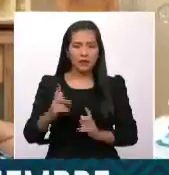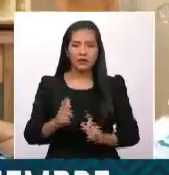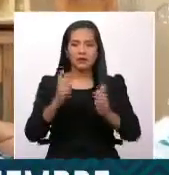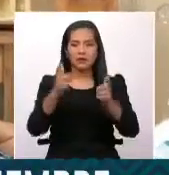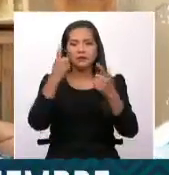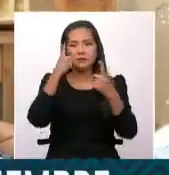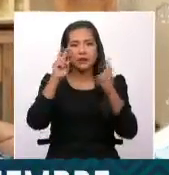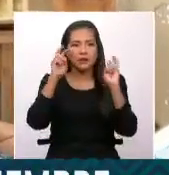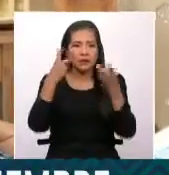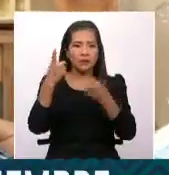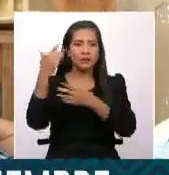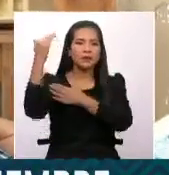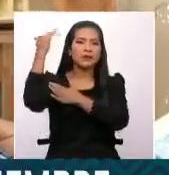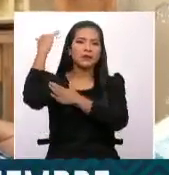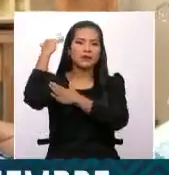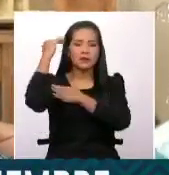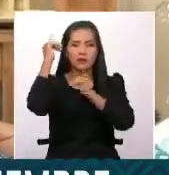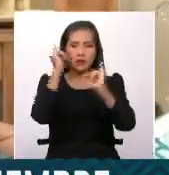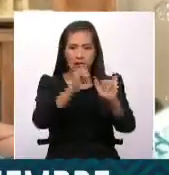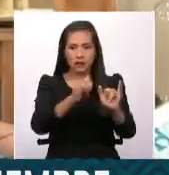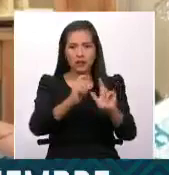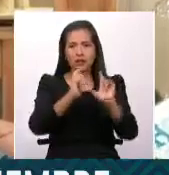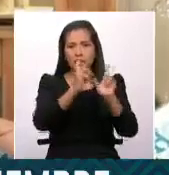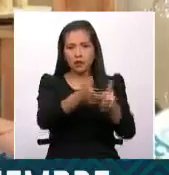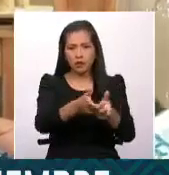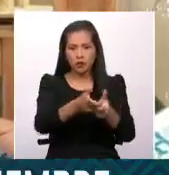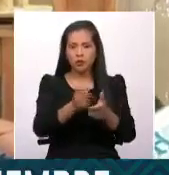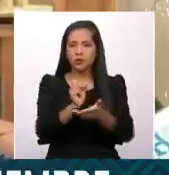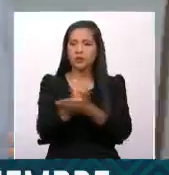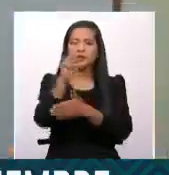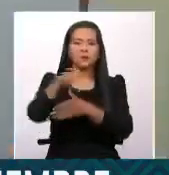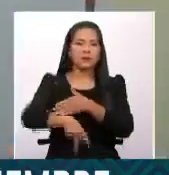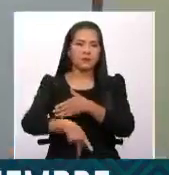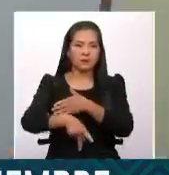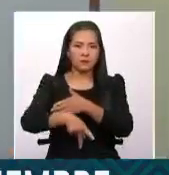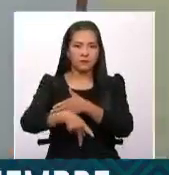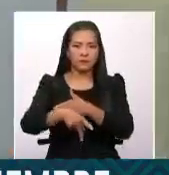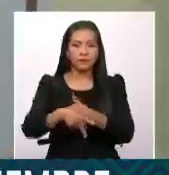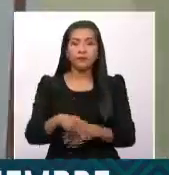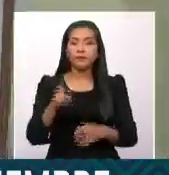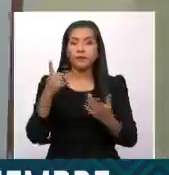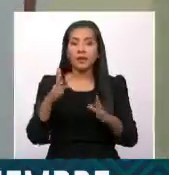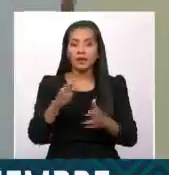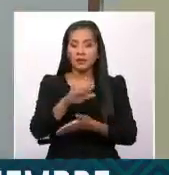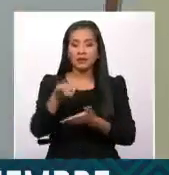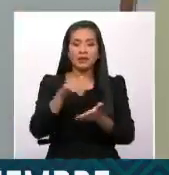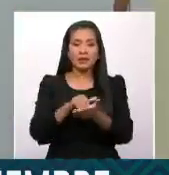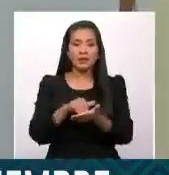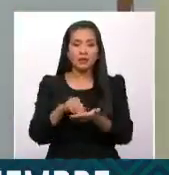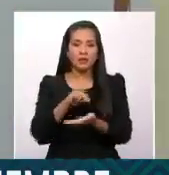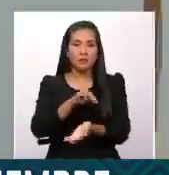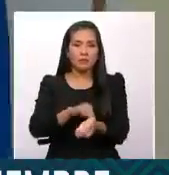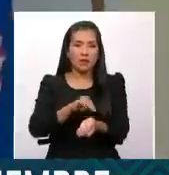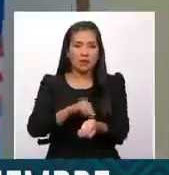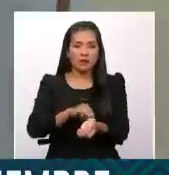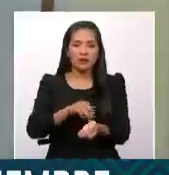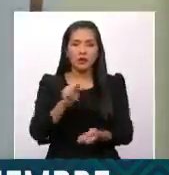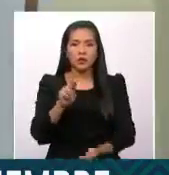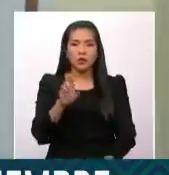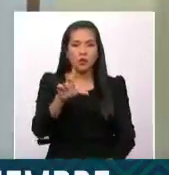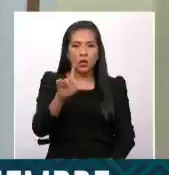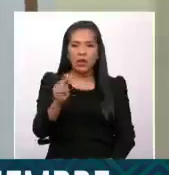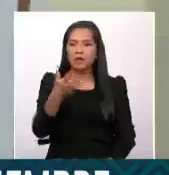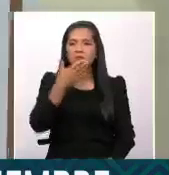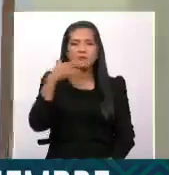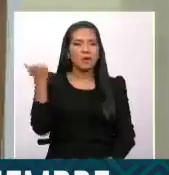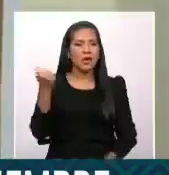Nuclear y Radioterapia en Santa Cruz de la Sierra en septiembre de este año. Este Centro de Medicina Nuclear contará con la mejor infraestructura y